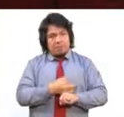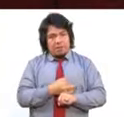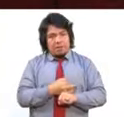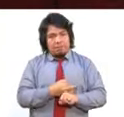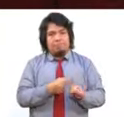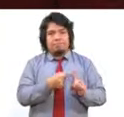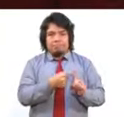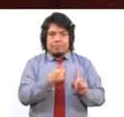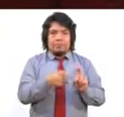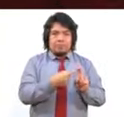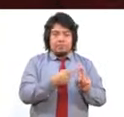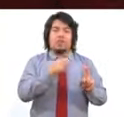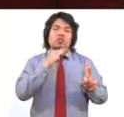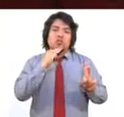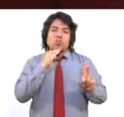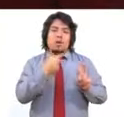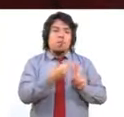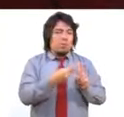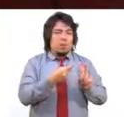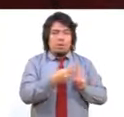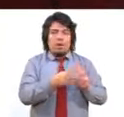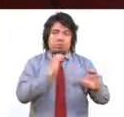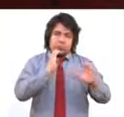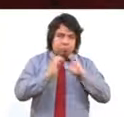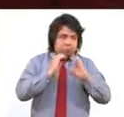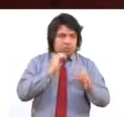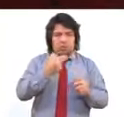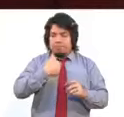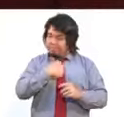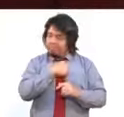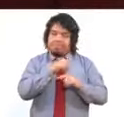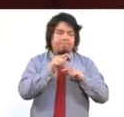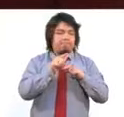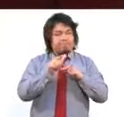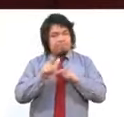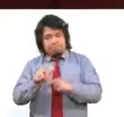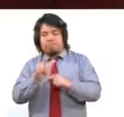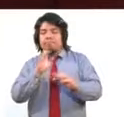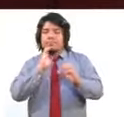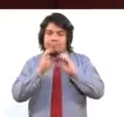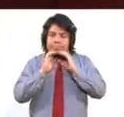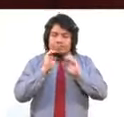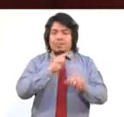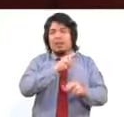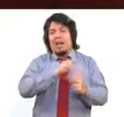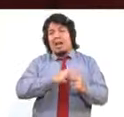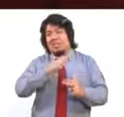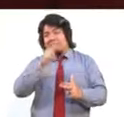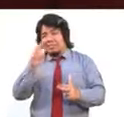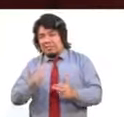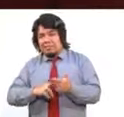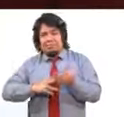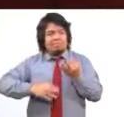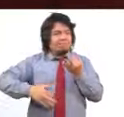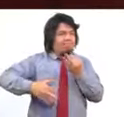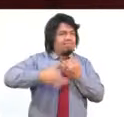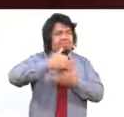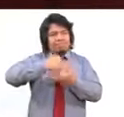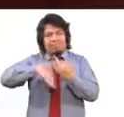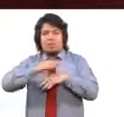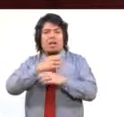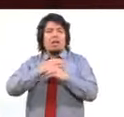tenido una comunicación muy estrecha y lo vamos a seguir haciendo hasta que tengamos los elementos